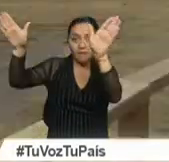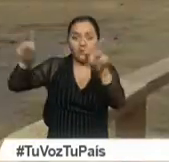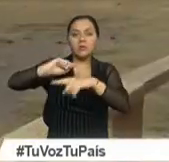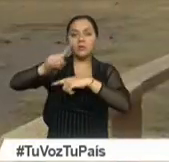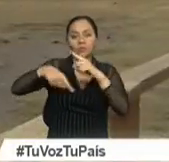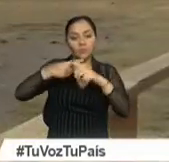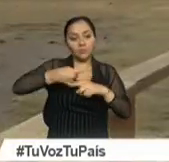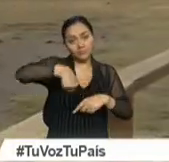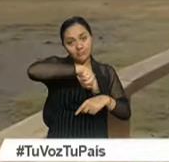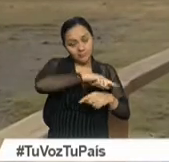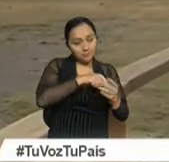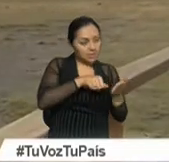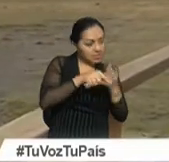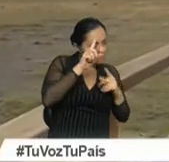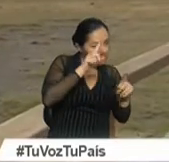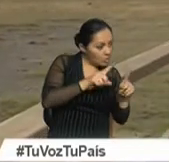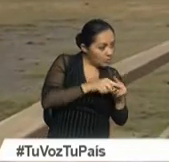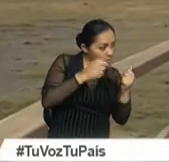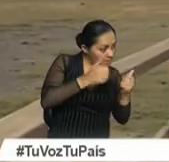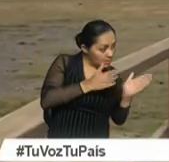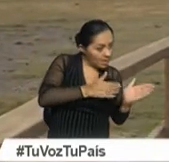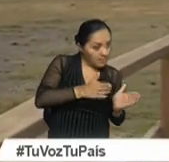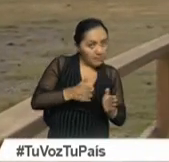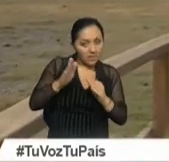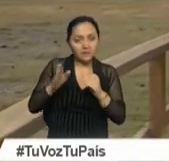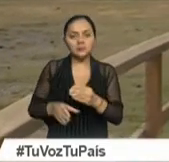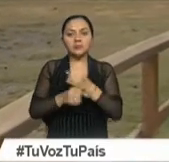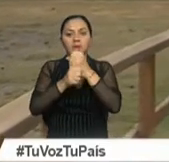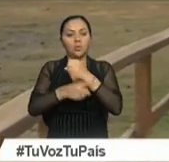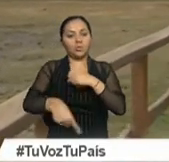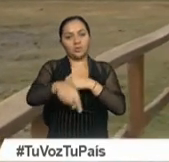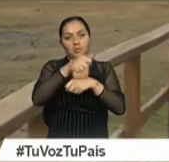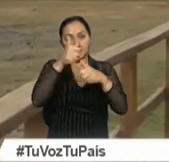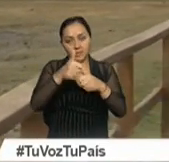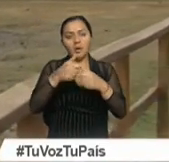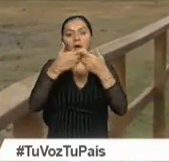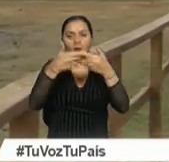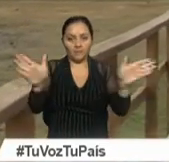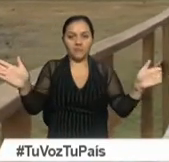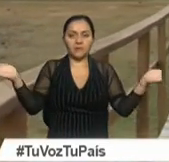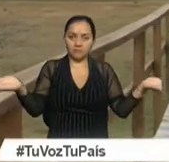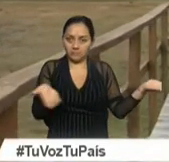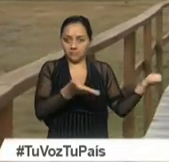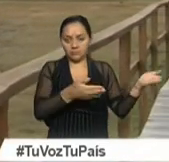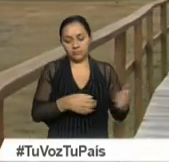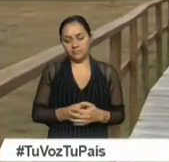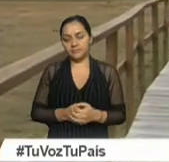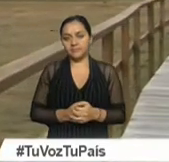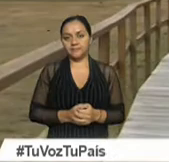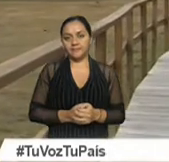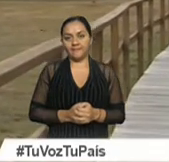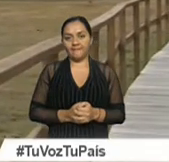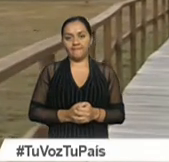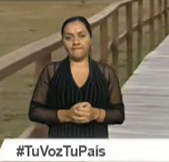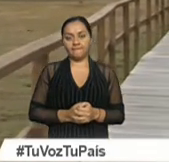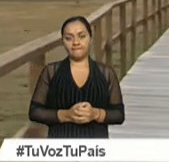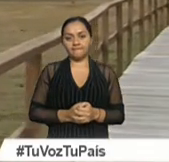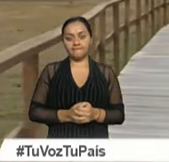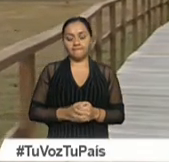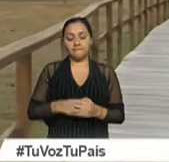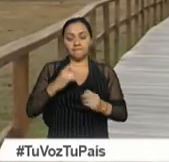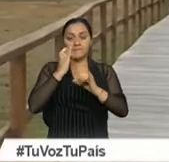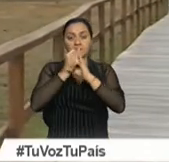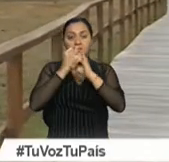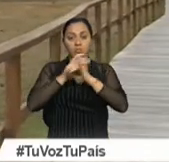los protocolos estén desarrollados en pro de la seguridad de todos quienes quieran ingresar a esta área protegida. Las